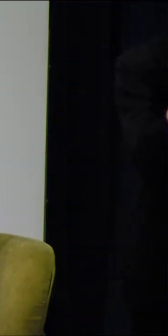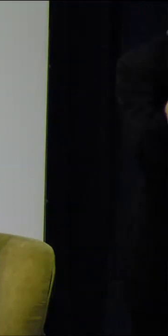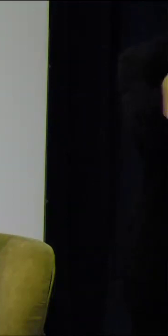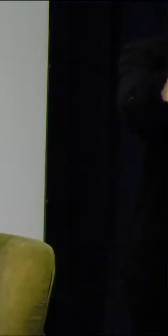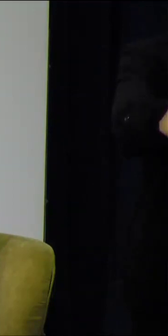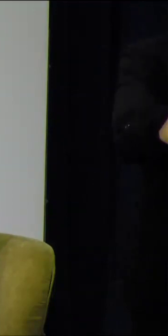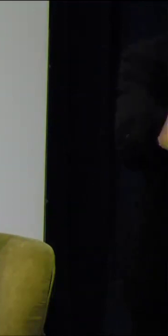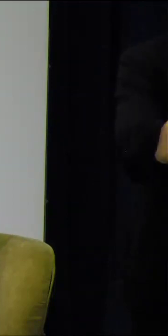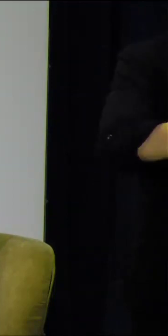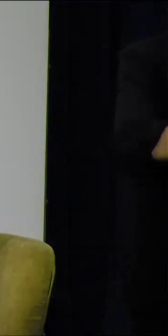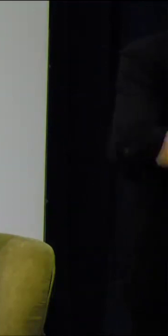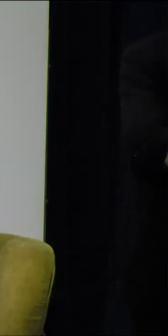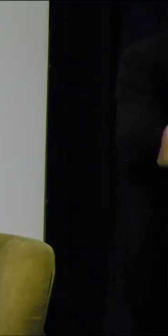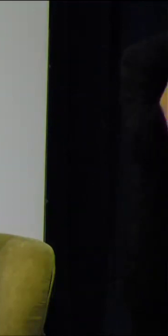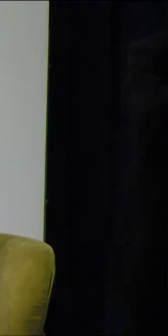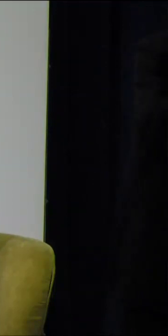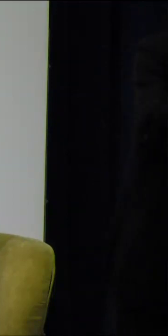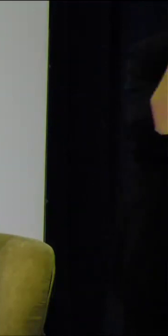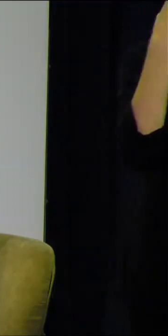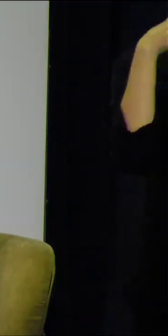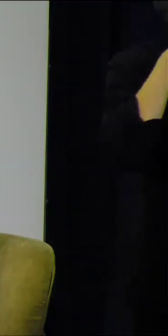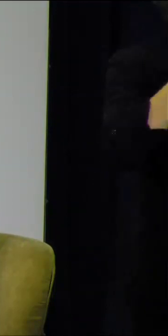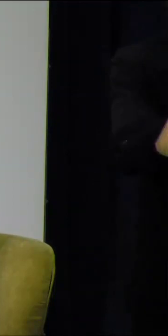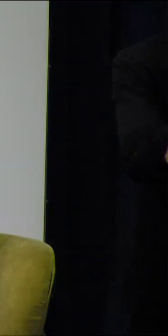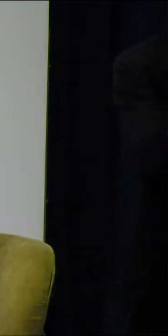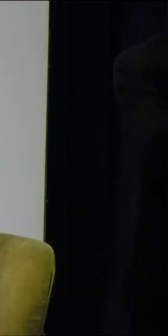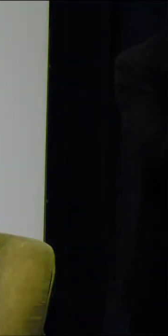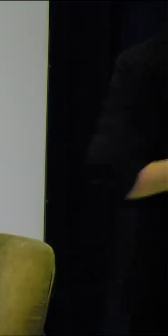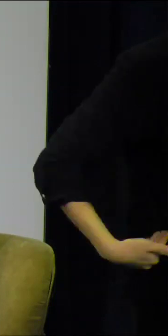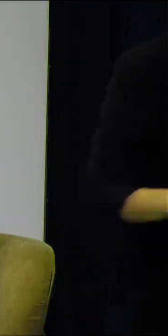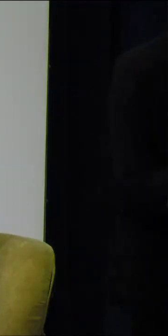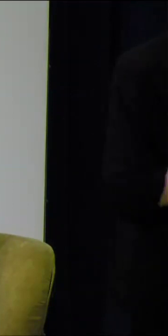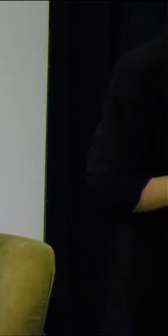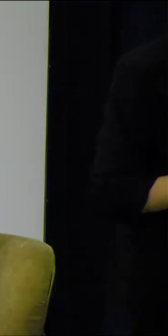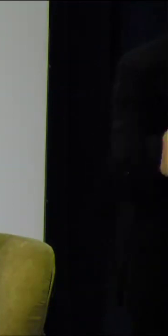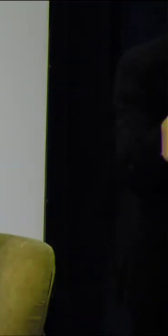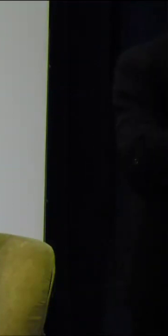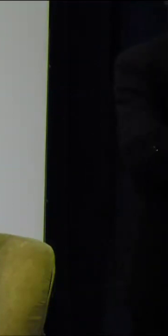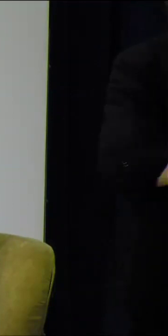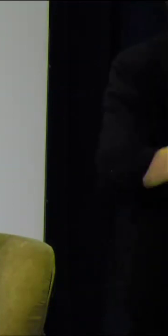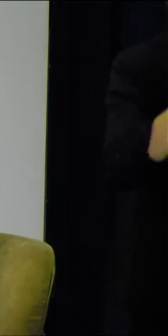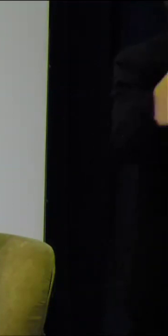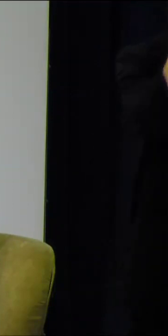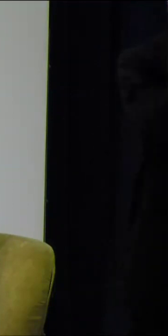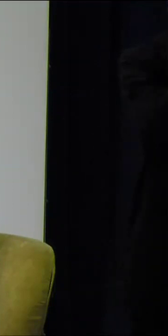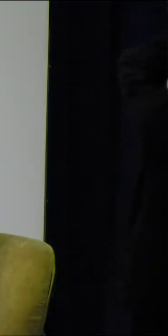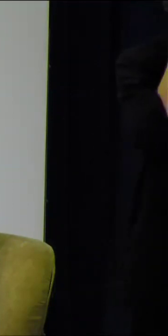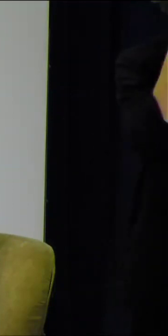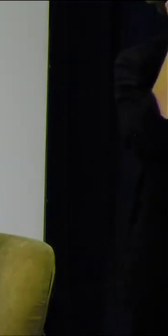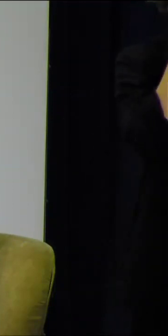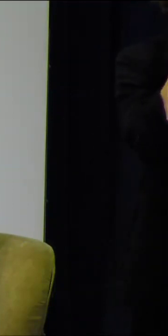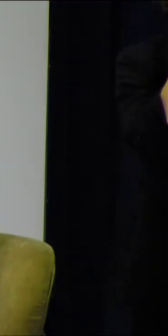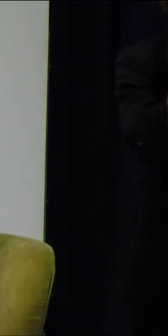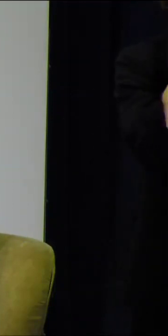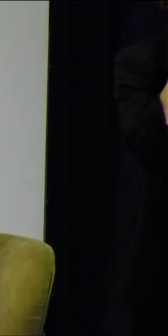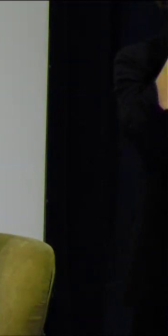turístico sostenible y la transparencia gubernamental. Tenemos a la diputada nacional Silvina Giudici, de